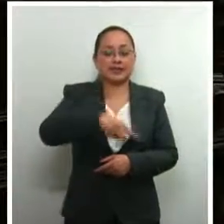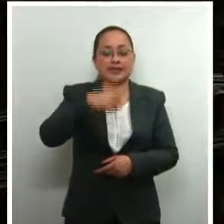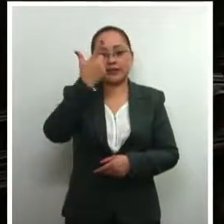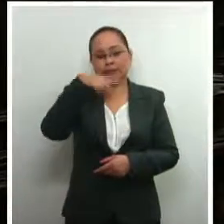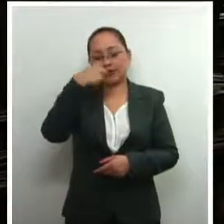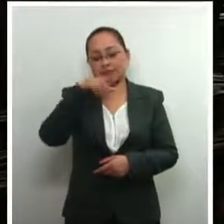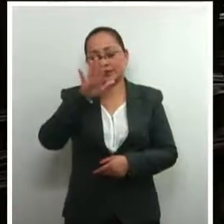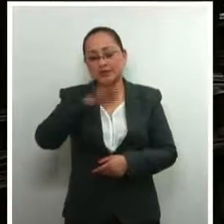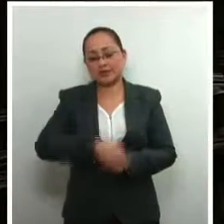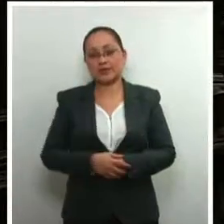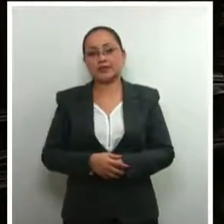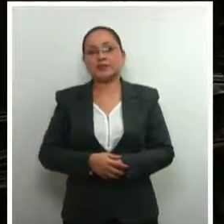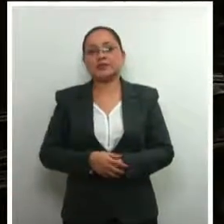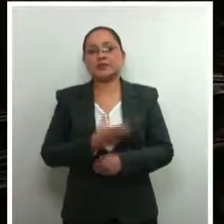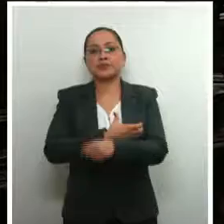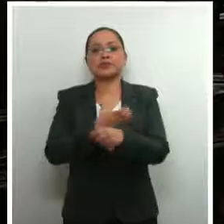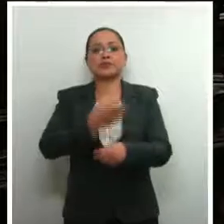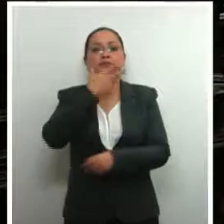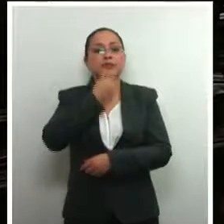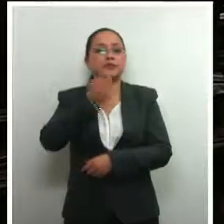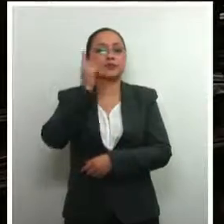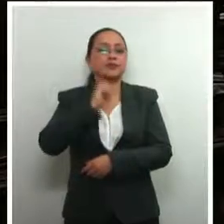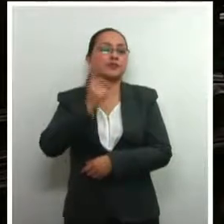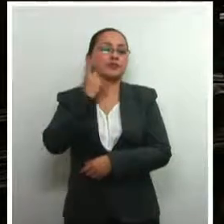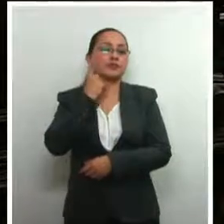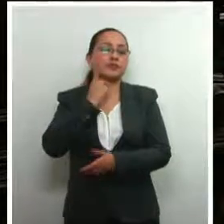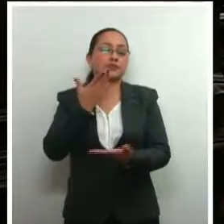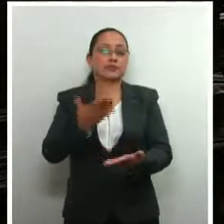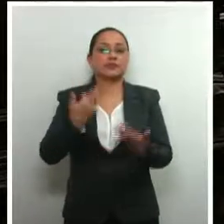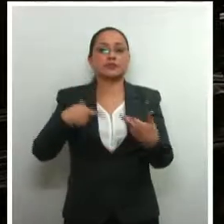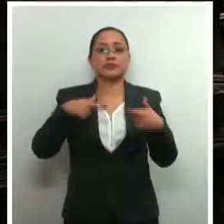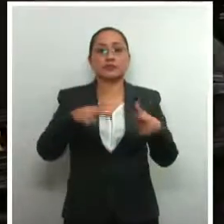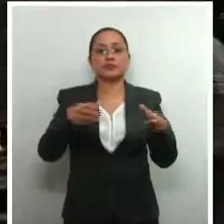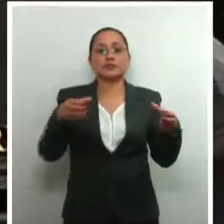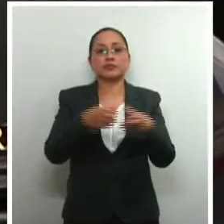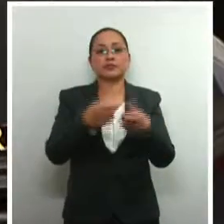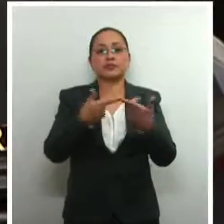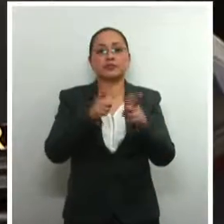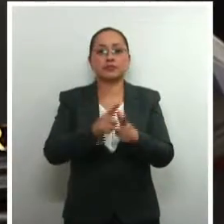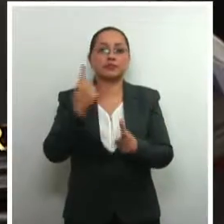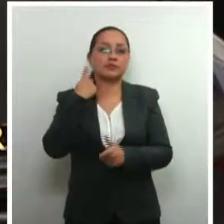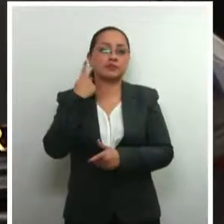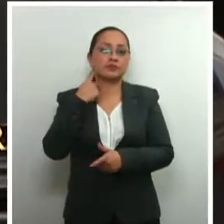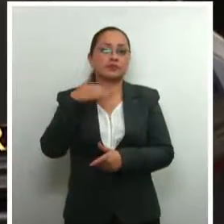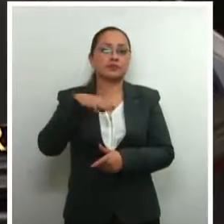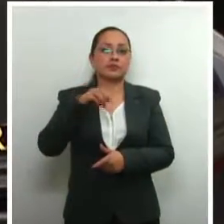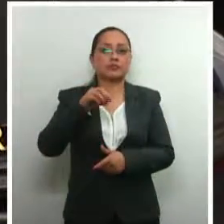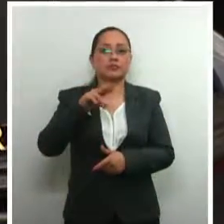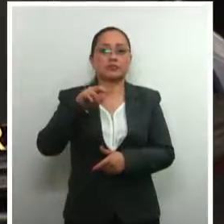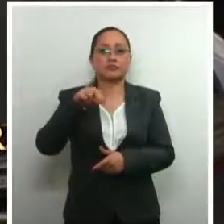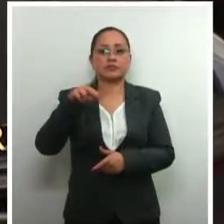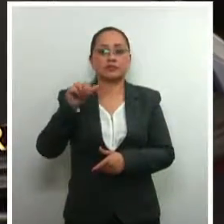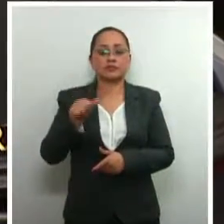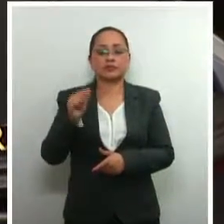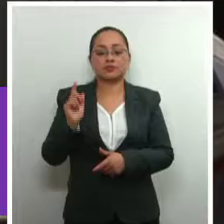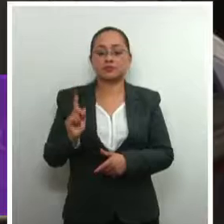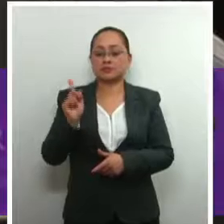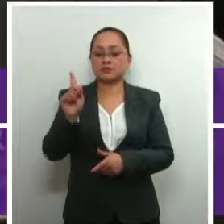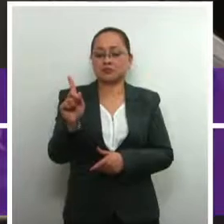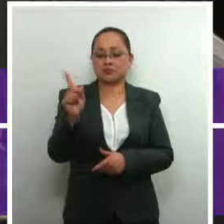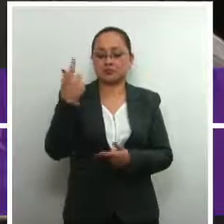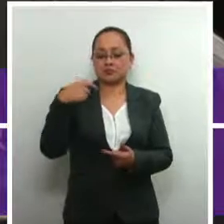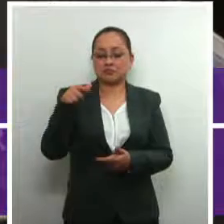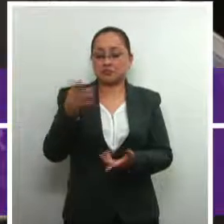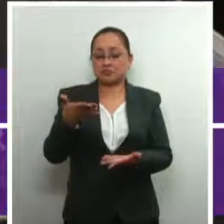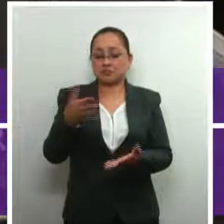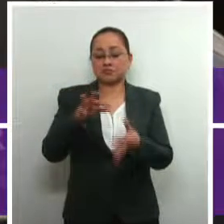Compañeras y compañeros diputados, en nombre del Grupo Parlamentario de Morena, acudo a esta tribuna